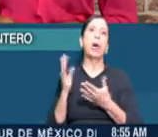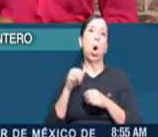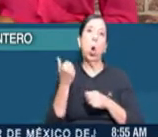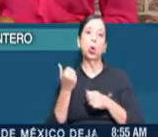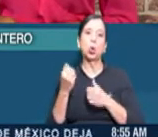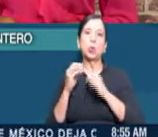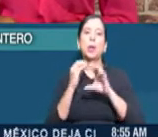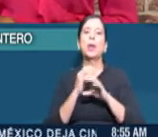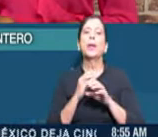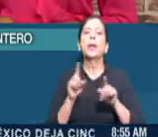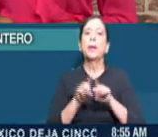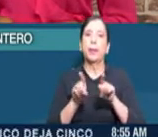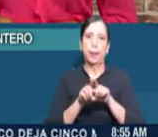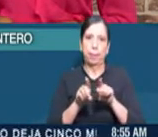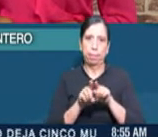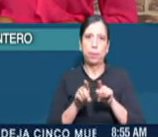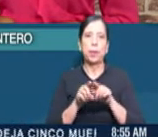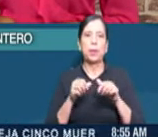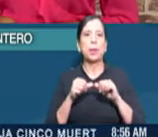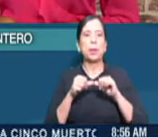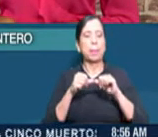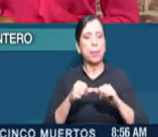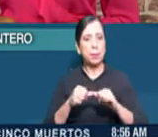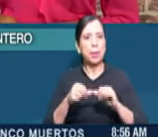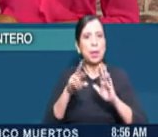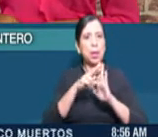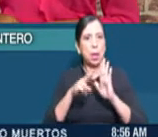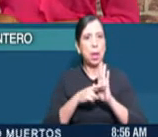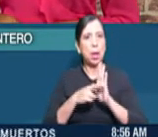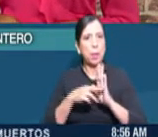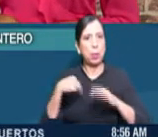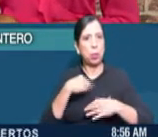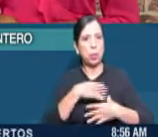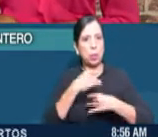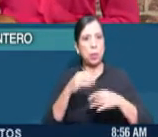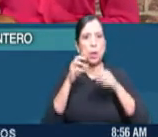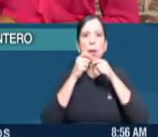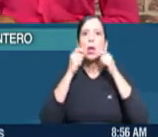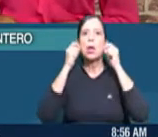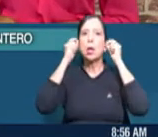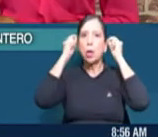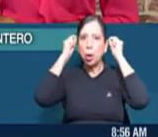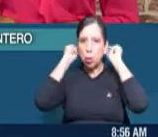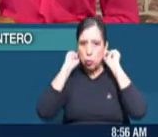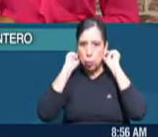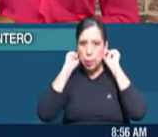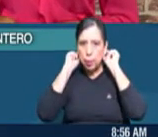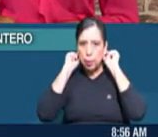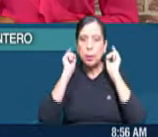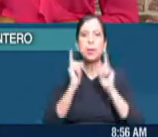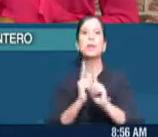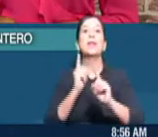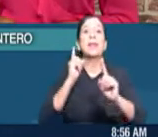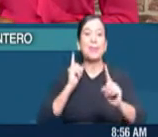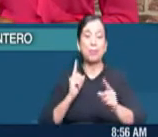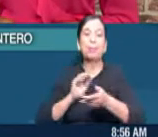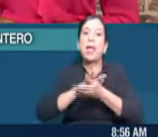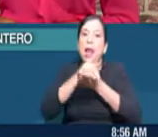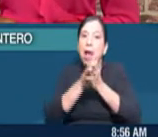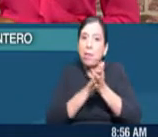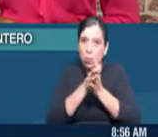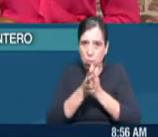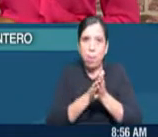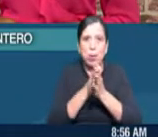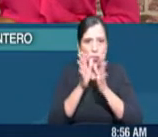justamente las medidas de prevención. Y por otro lado, el uso de mascarilla, como se lo mencionaba, distanciamiento físico y lavado de